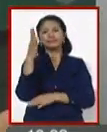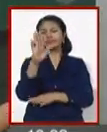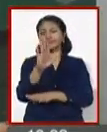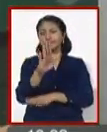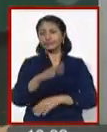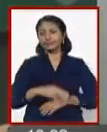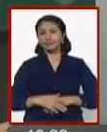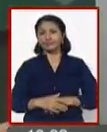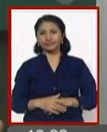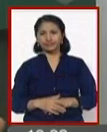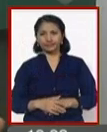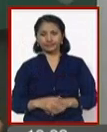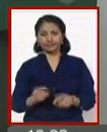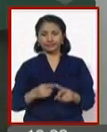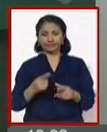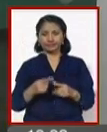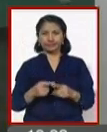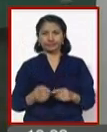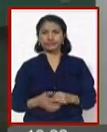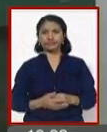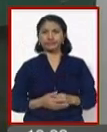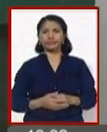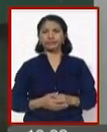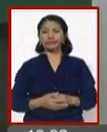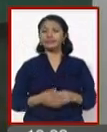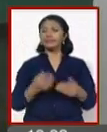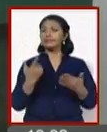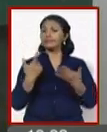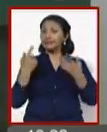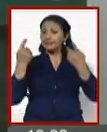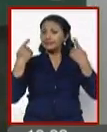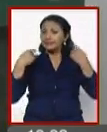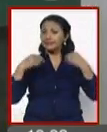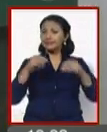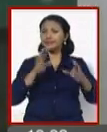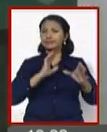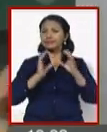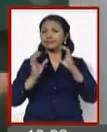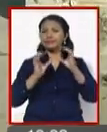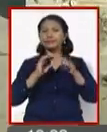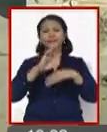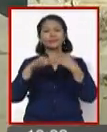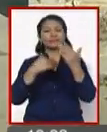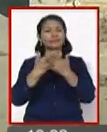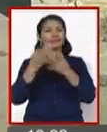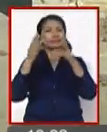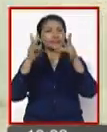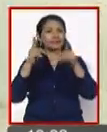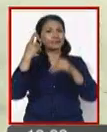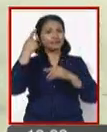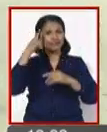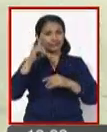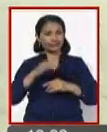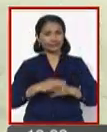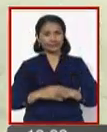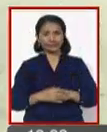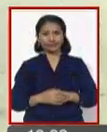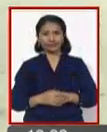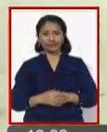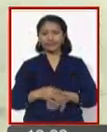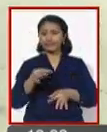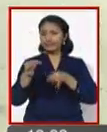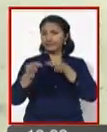en la tarde. Entonces, es ese estado el que estamos tratando de comunicar a toda la opinión pública